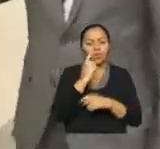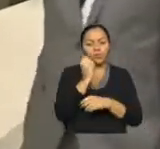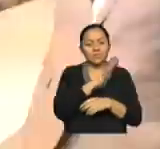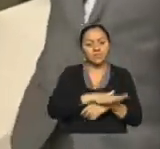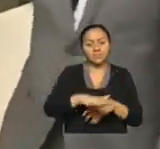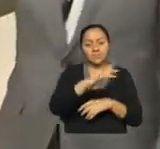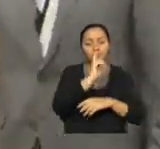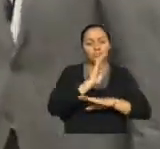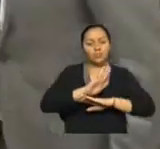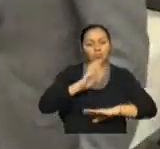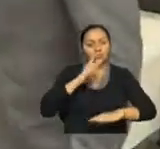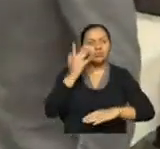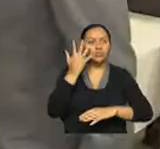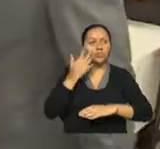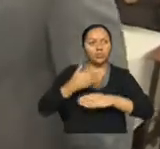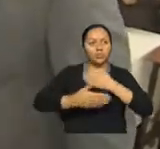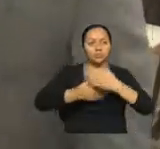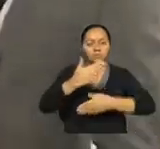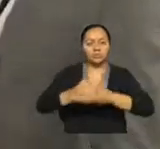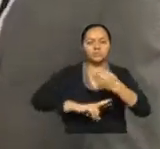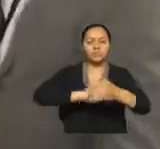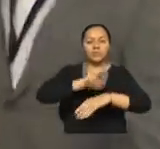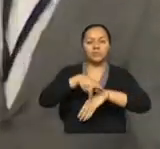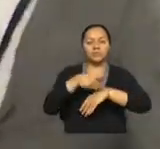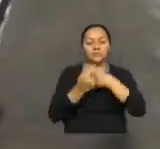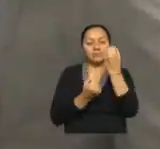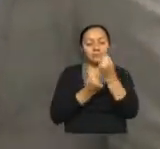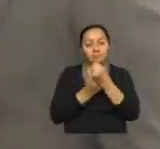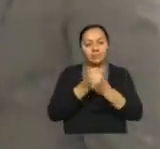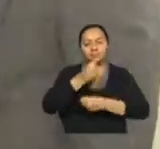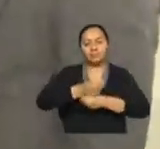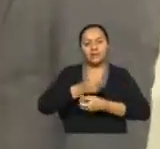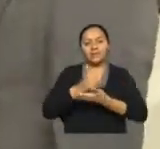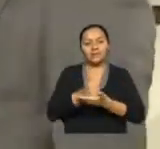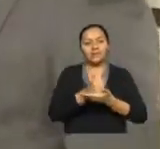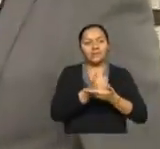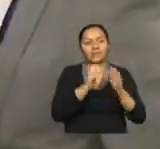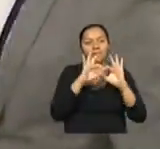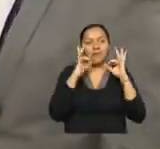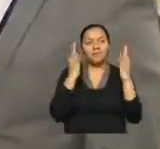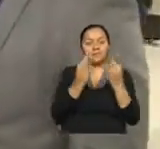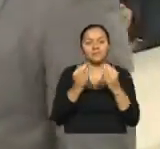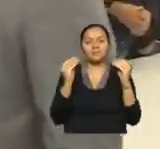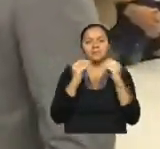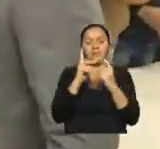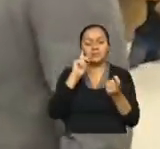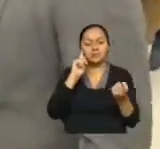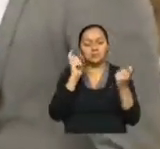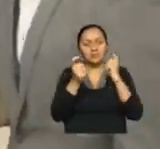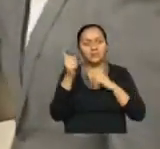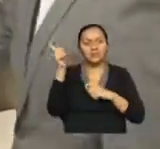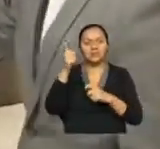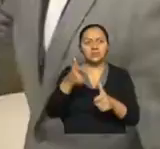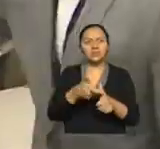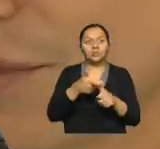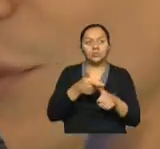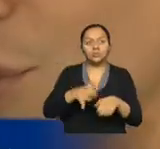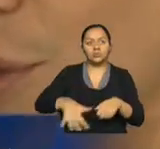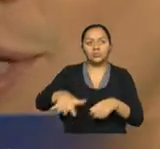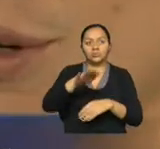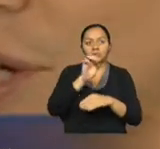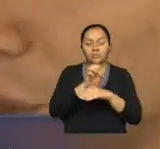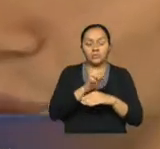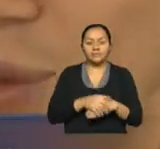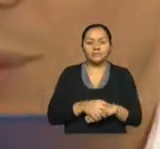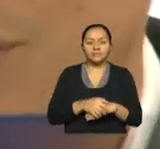su compromiso y agregado profesional en beneficio de sus familias y de los cambios urgentes que requiere el país.